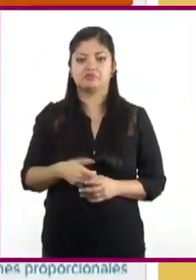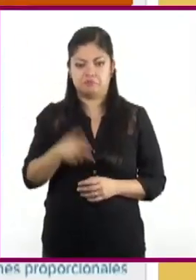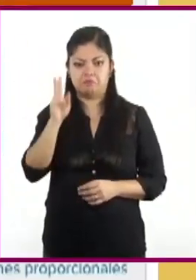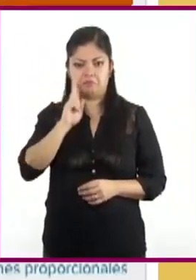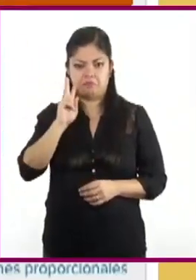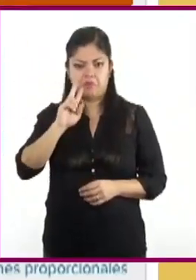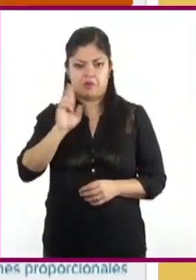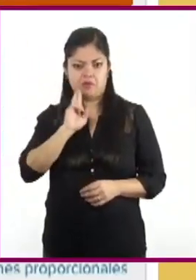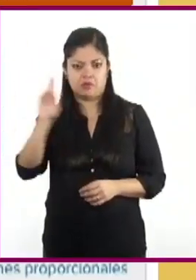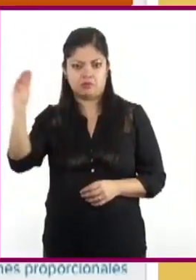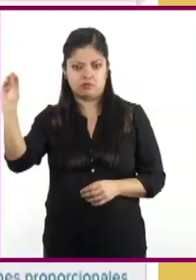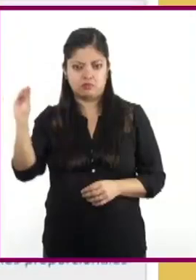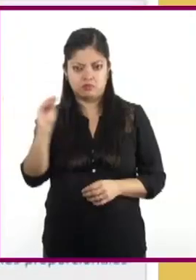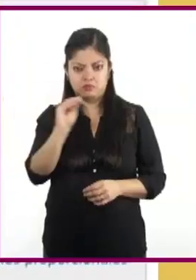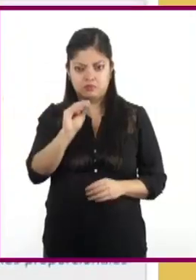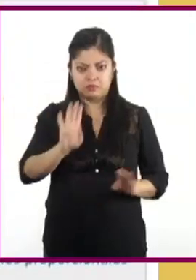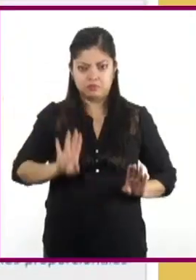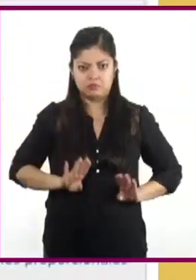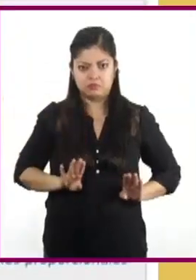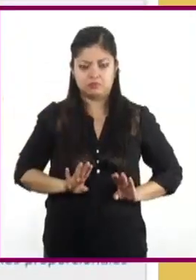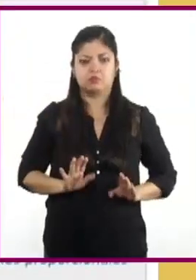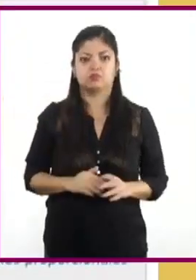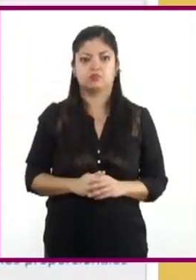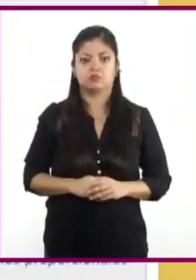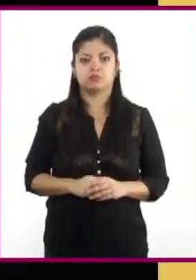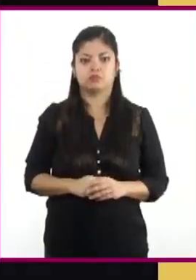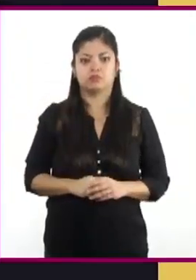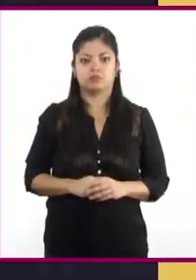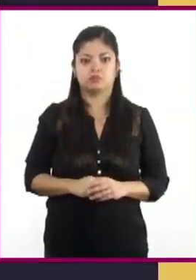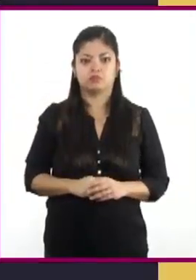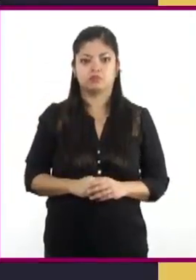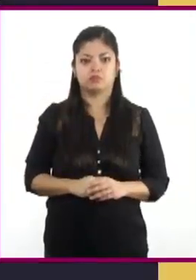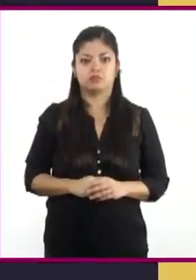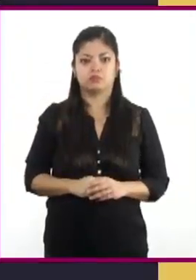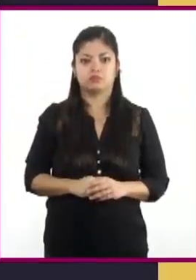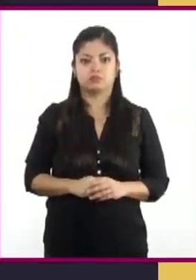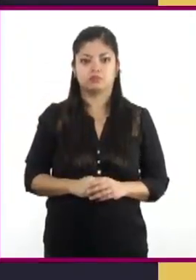checar la respuesta. Estamos en lo correcto.